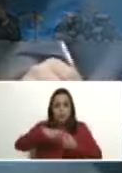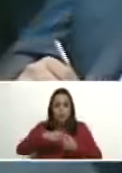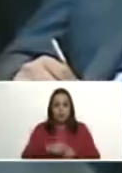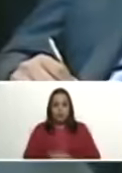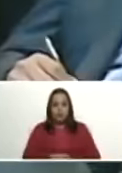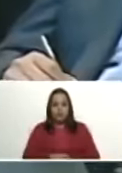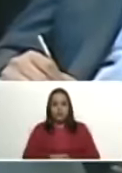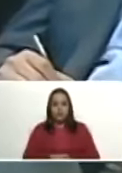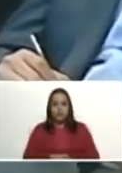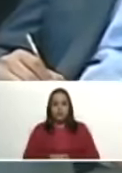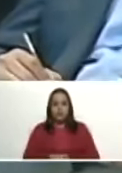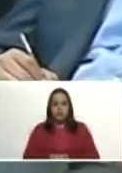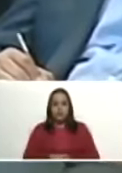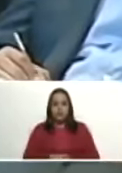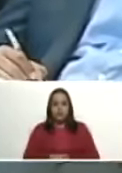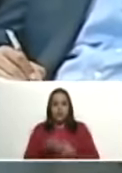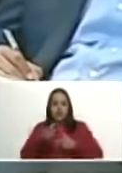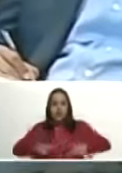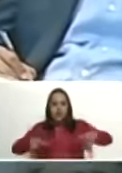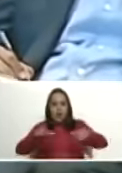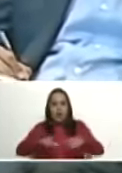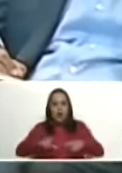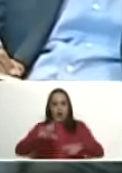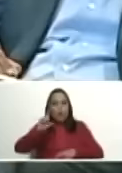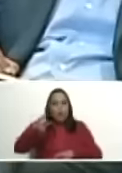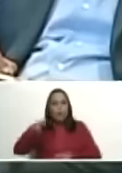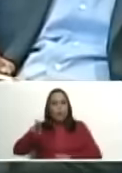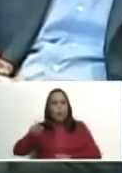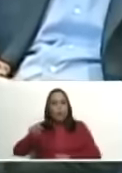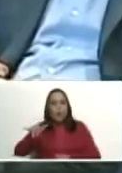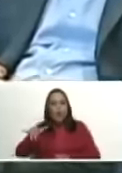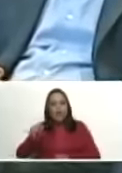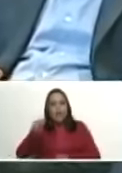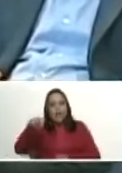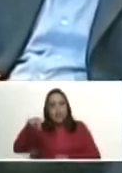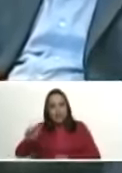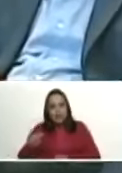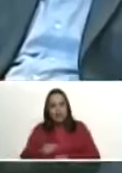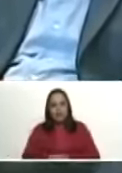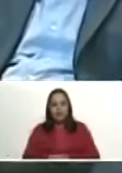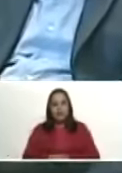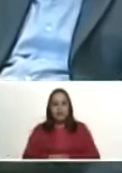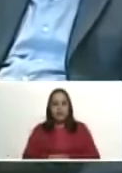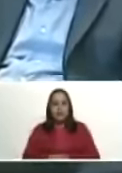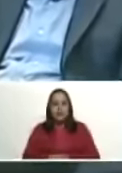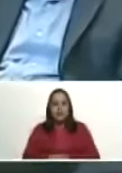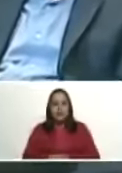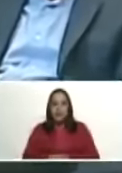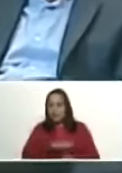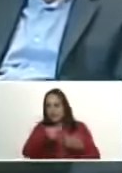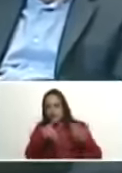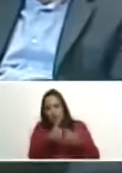las Guayanas, el territorio de las Guayanas, el territorio de Sudamérica.